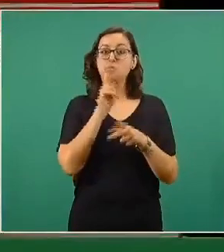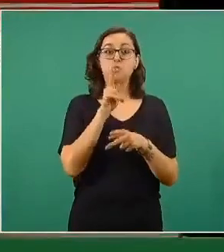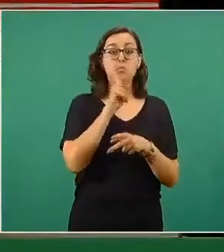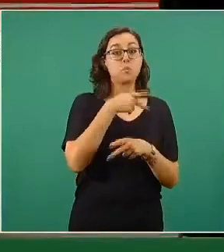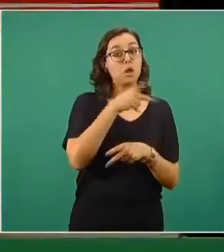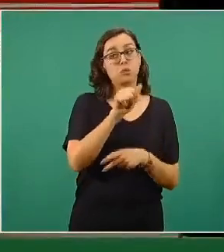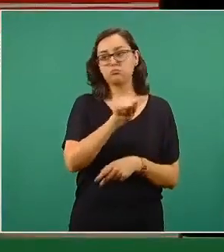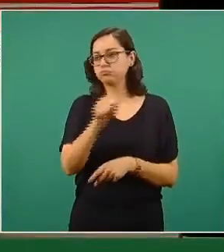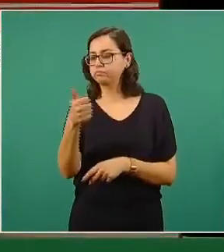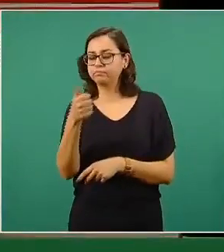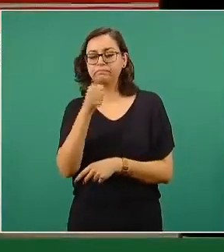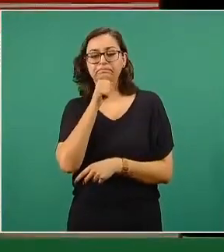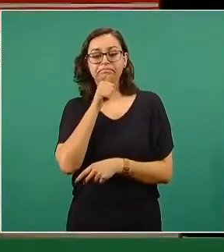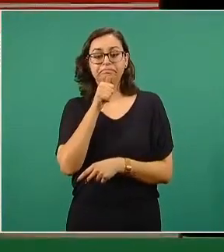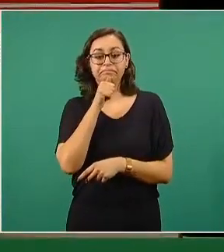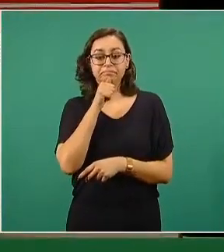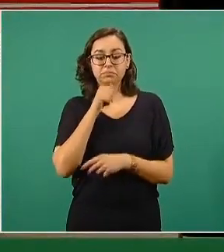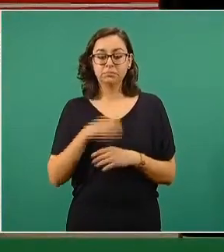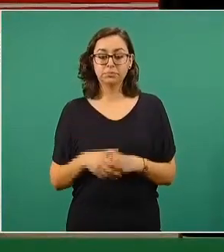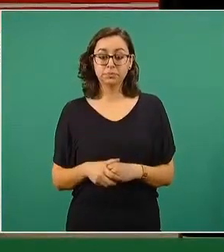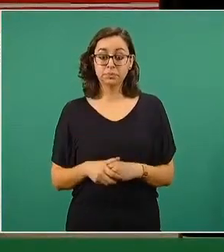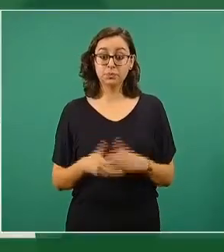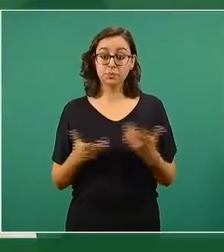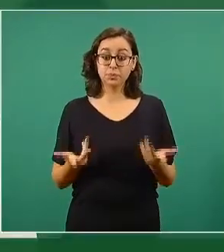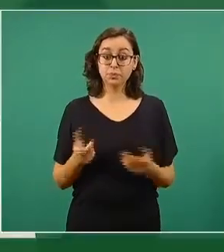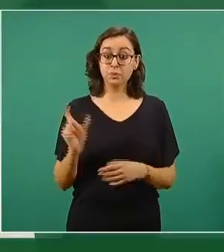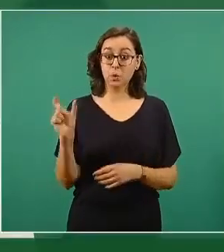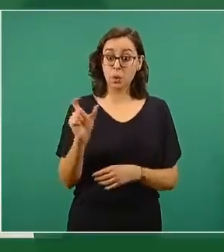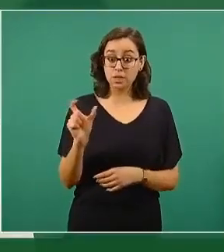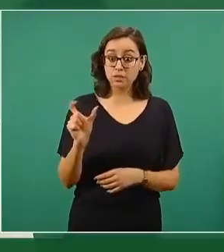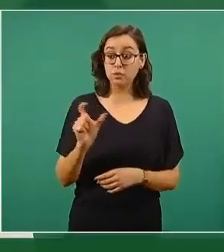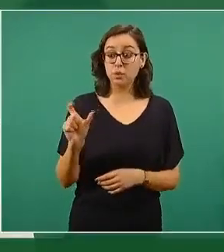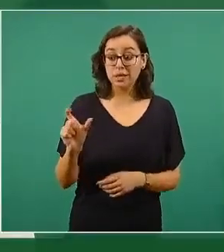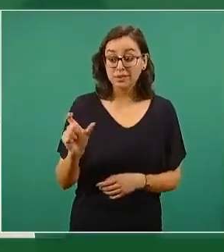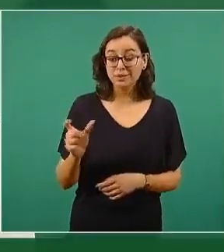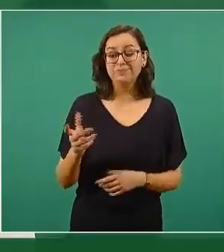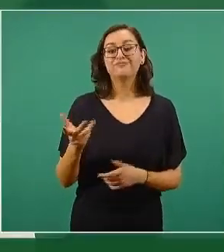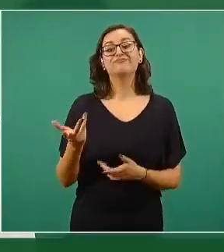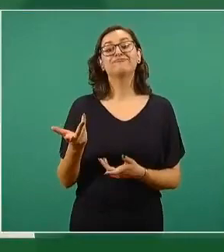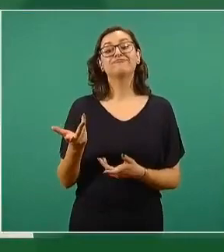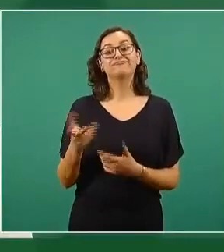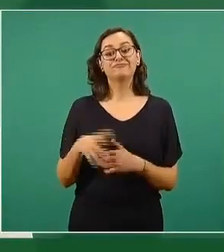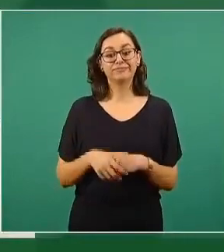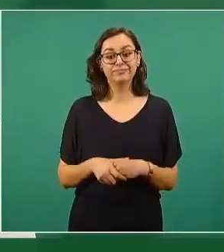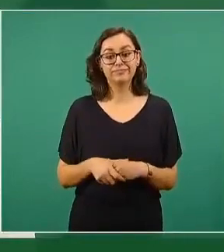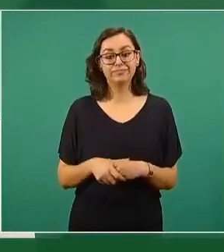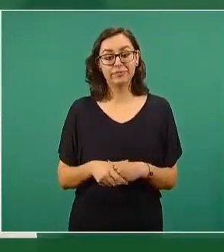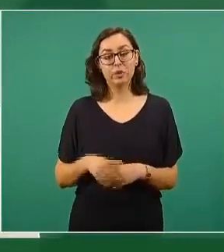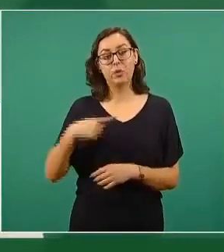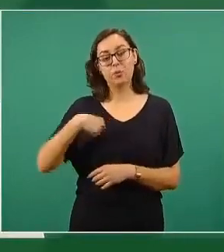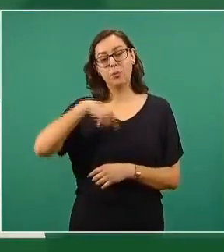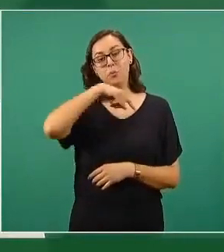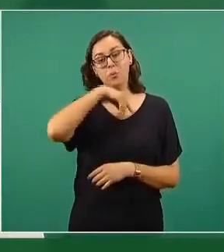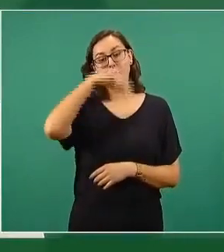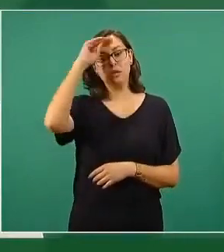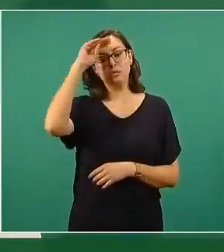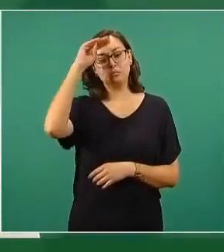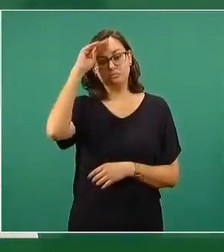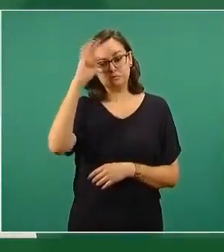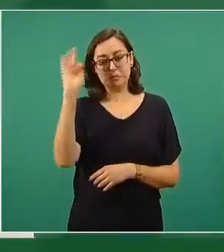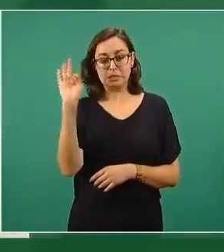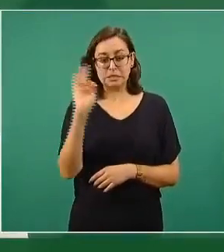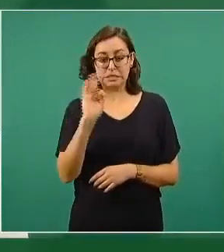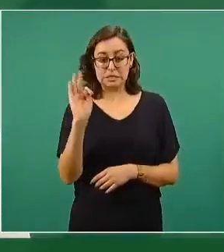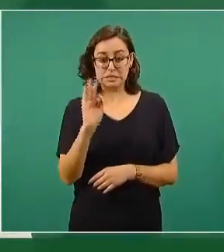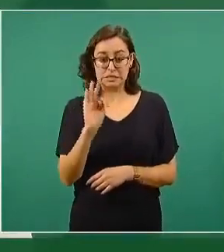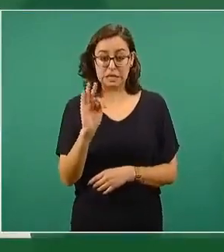la pregunta que haces, Diego, ¿cuándo? Lo que calculamos es que posiblemente a partir